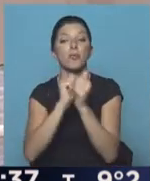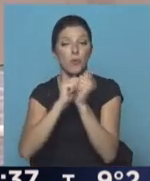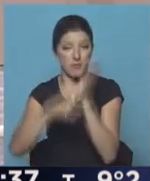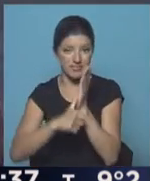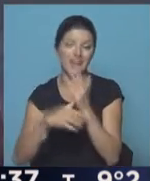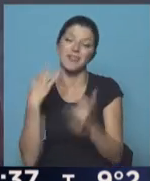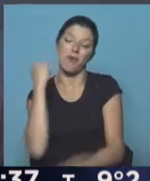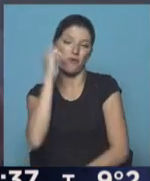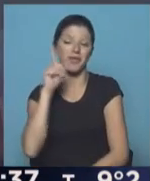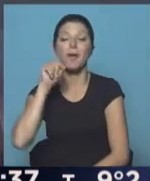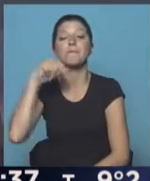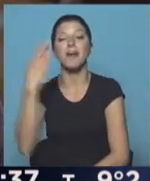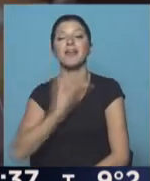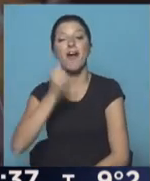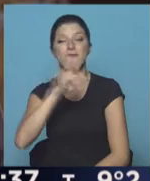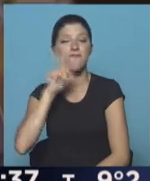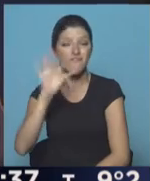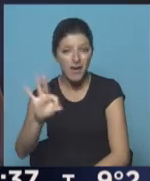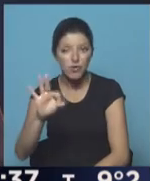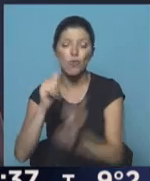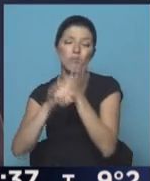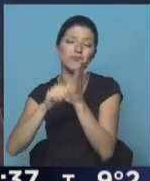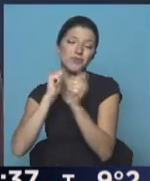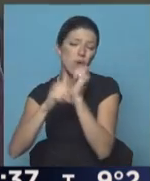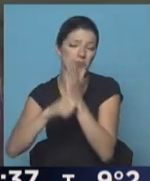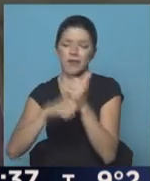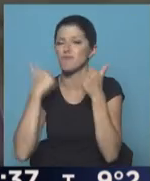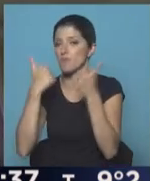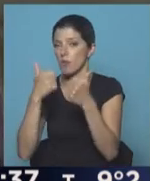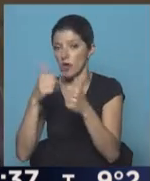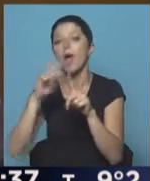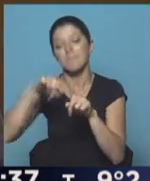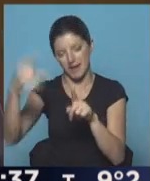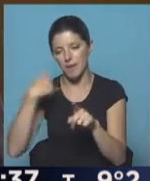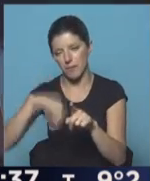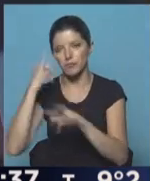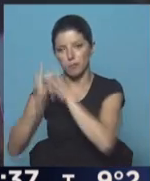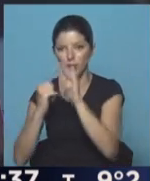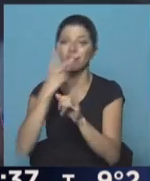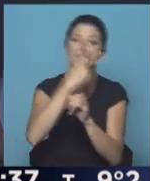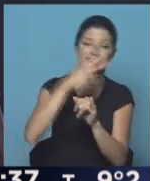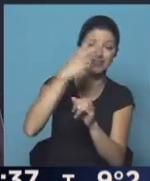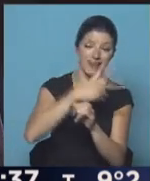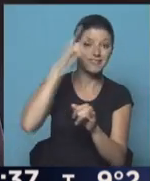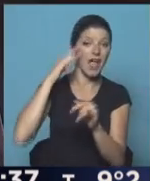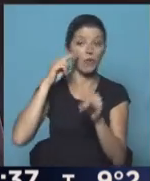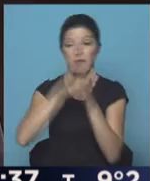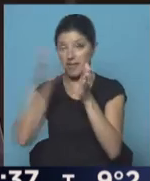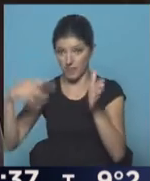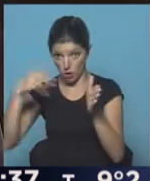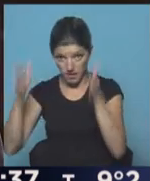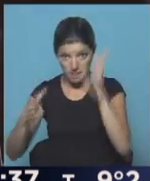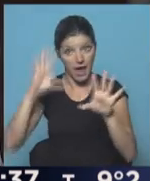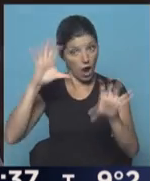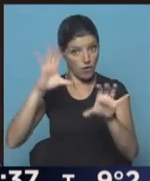se estrena a fabio crónica de un director un documental maravilloso aunque hablamos hablar de ese mañana del 3 al 9 de noviembre no te olvides en el